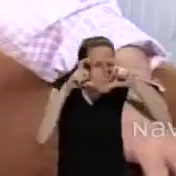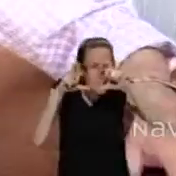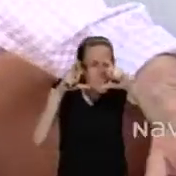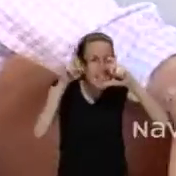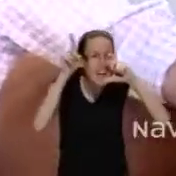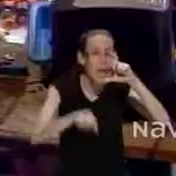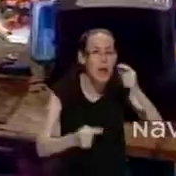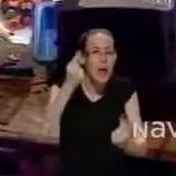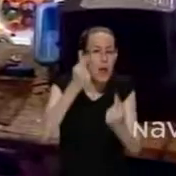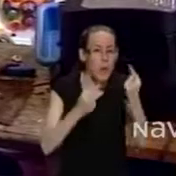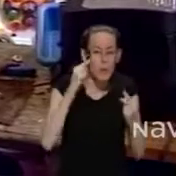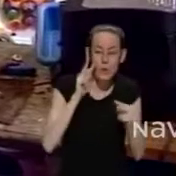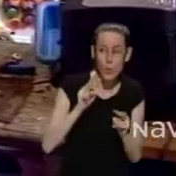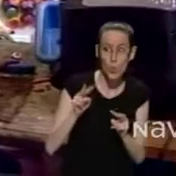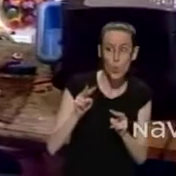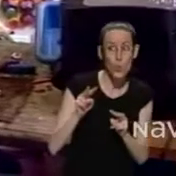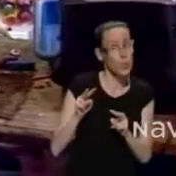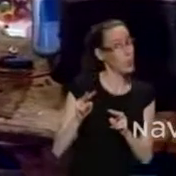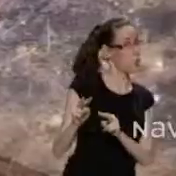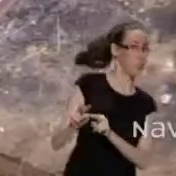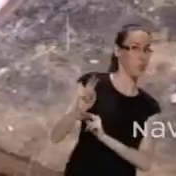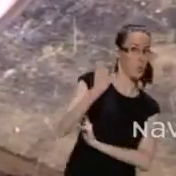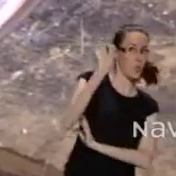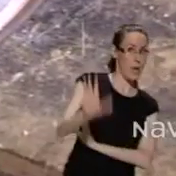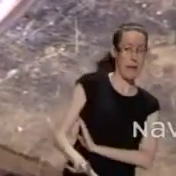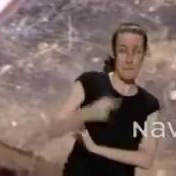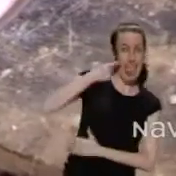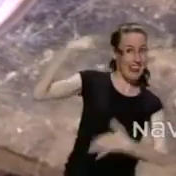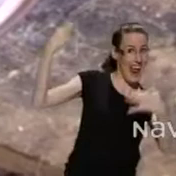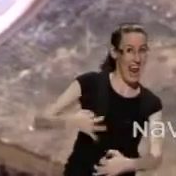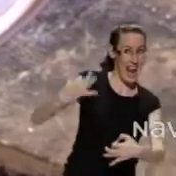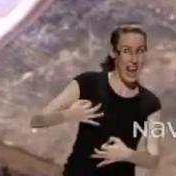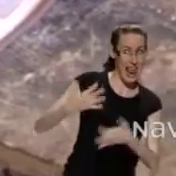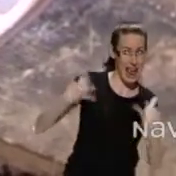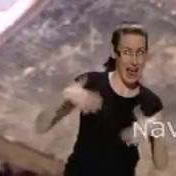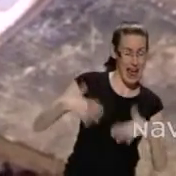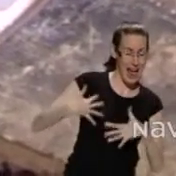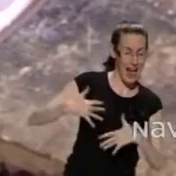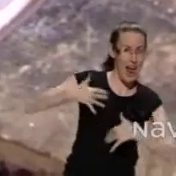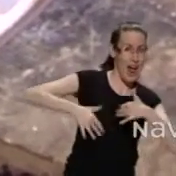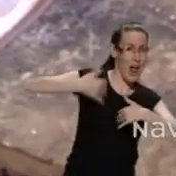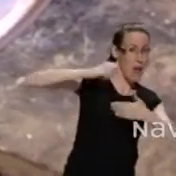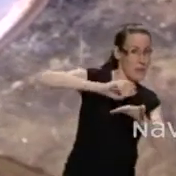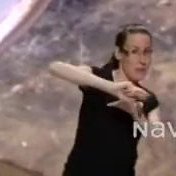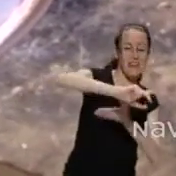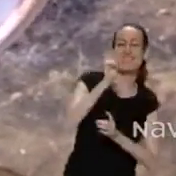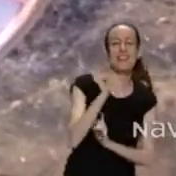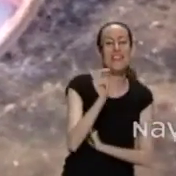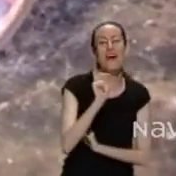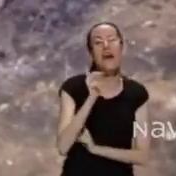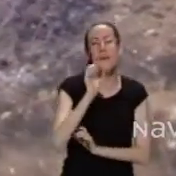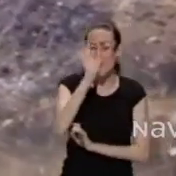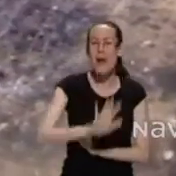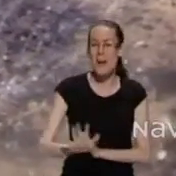Incluso ha habido quien se ha confundido. Verlos un poco de lejos y dicen, si parecen una pareja de bueyes. Y echar a correr, ¿no? No echar a correr, pero se arriman